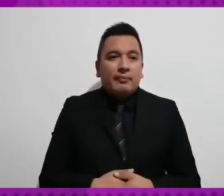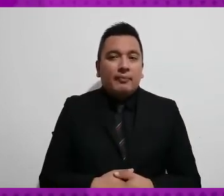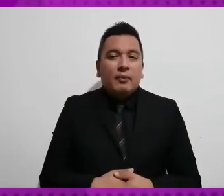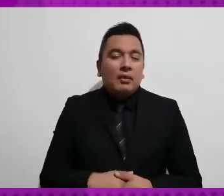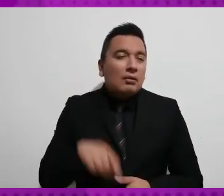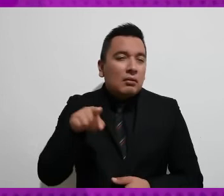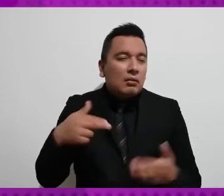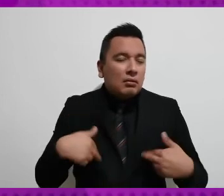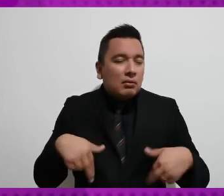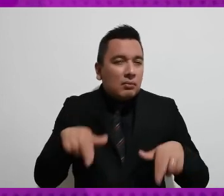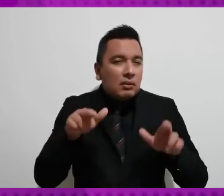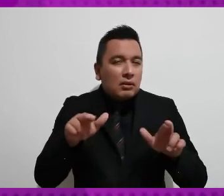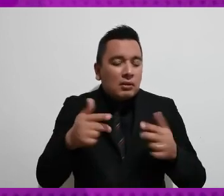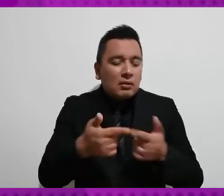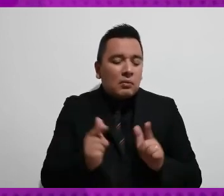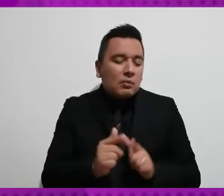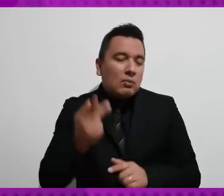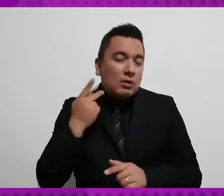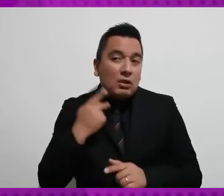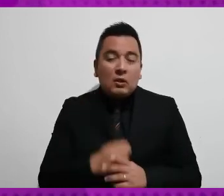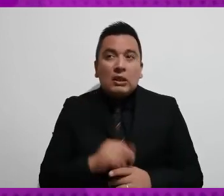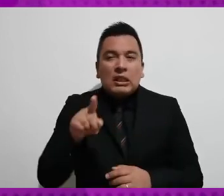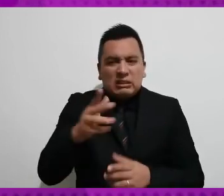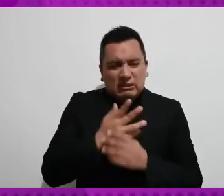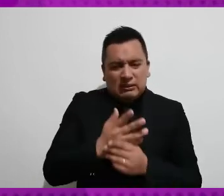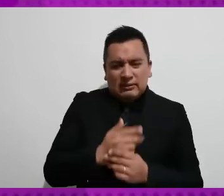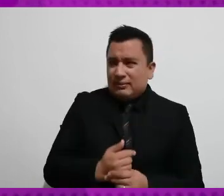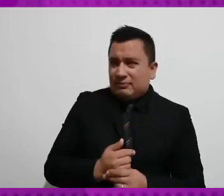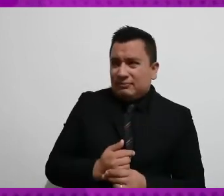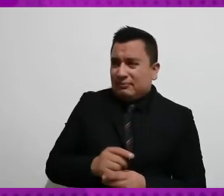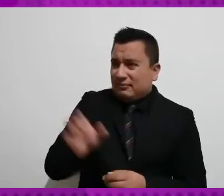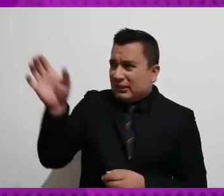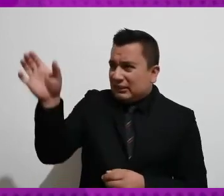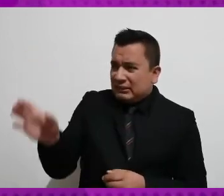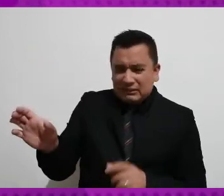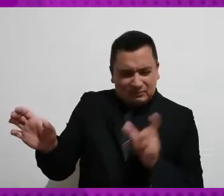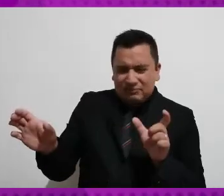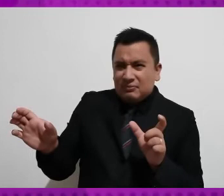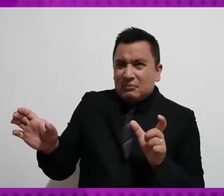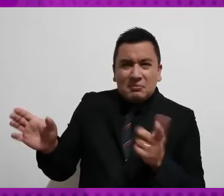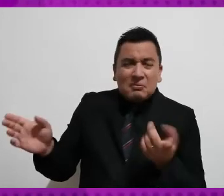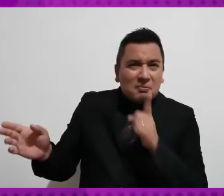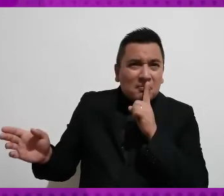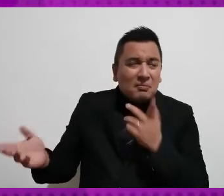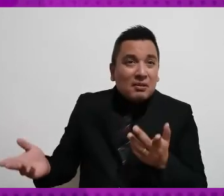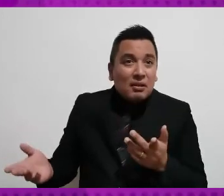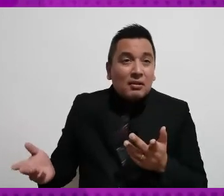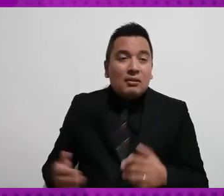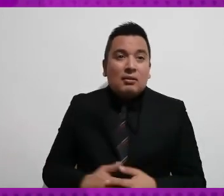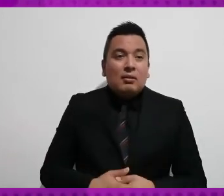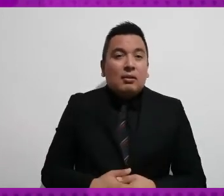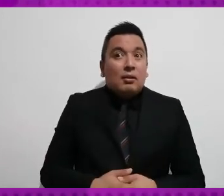algún representante de partido político dijera, es que no es la misma persona, en ese